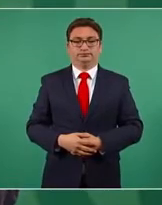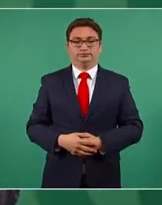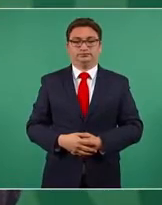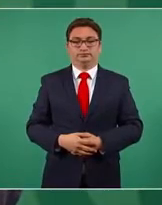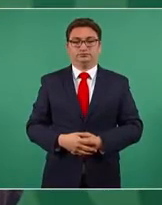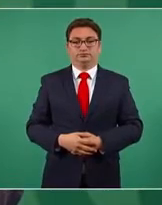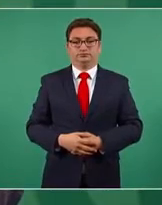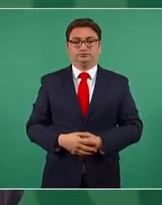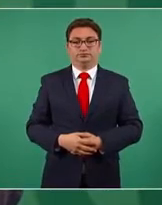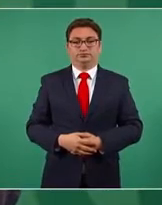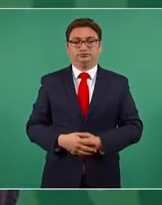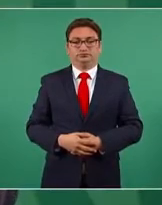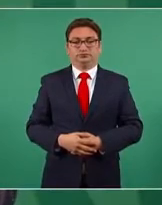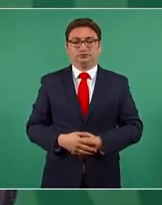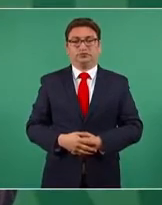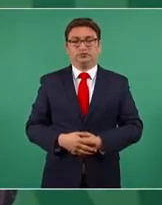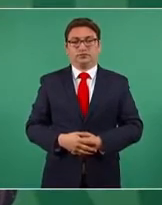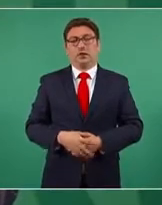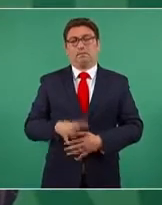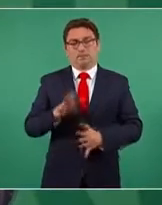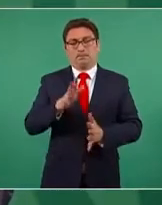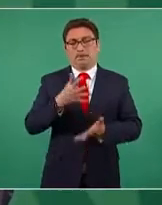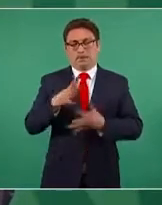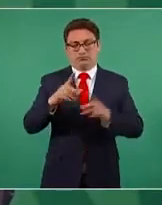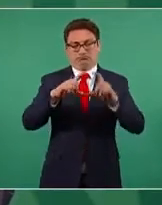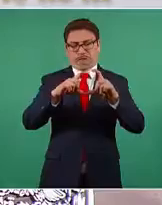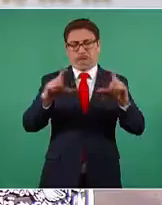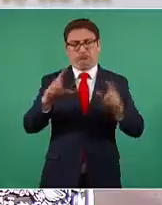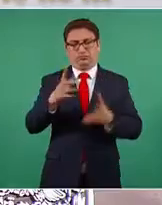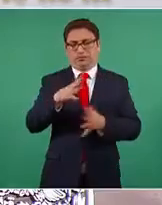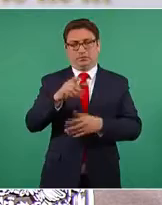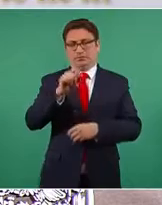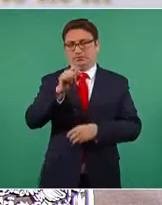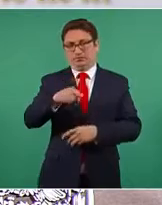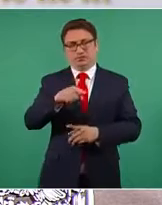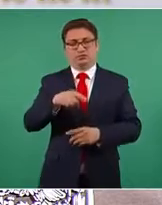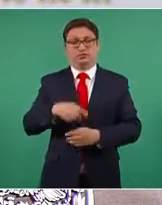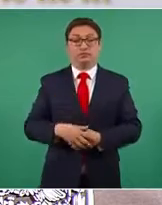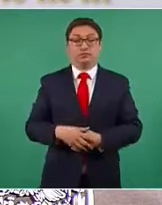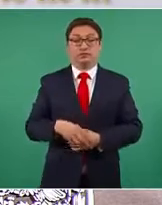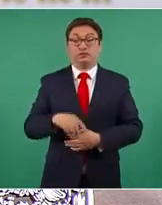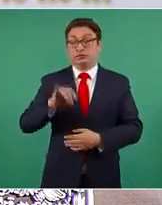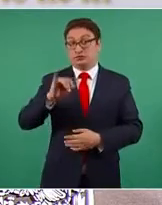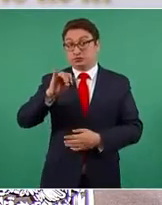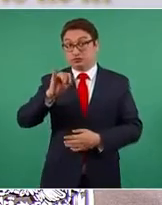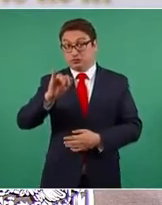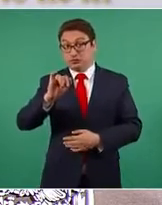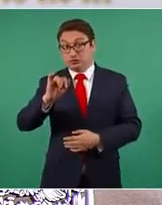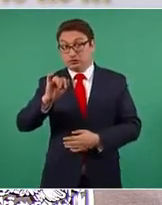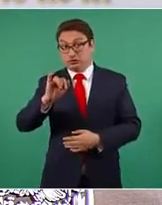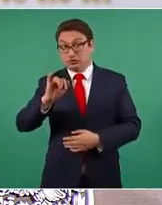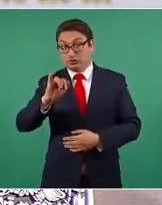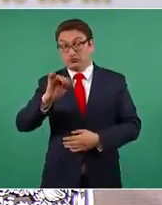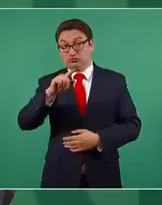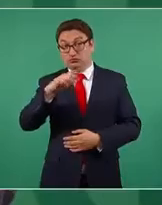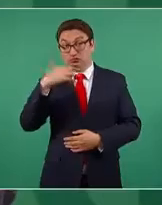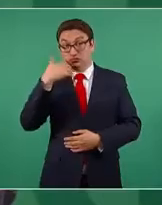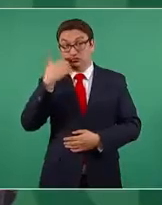Es otro texto, ¿no? Pero en esencia es eso. Sí, es si